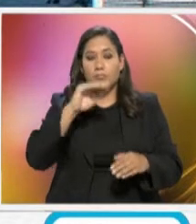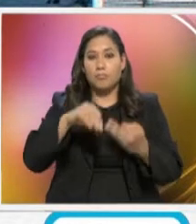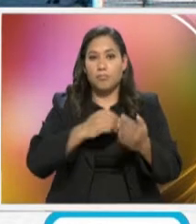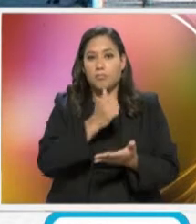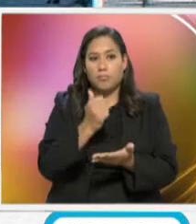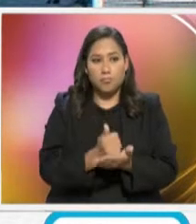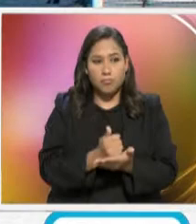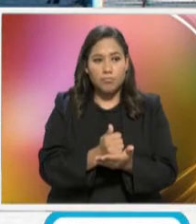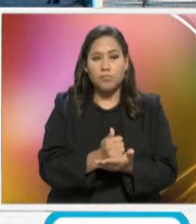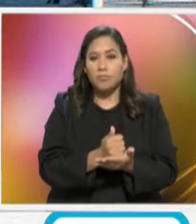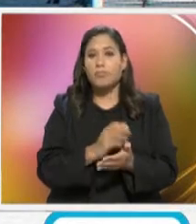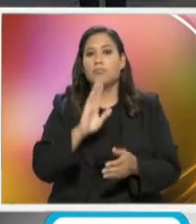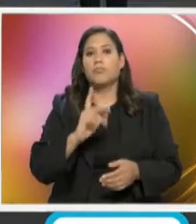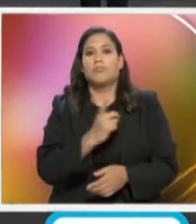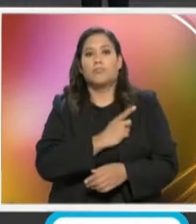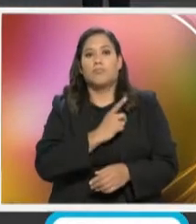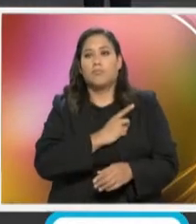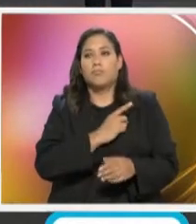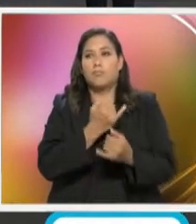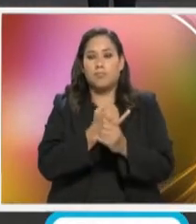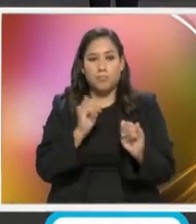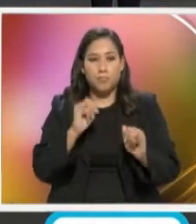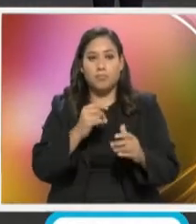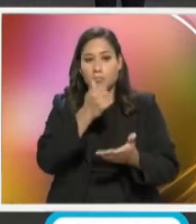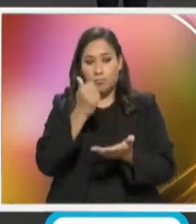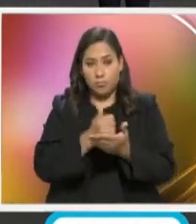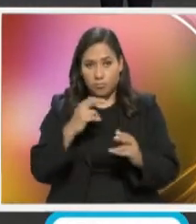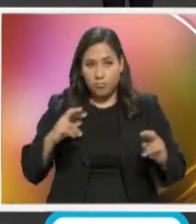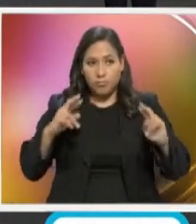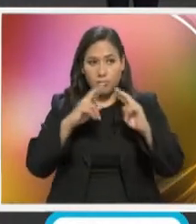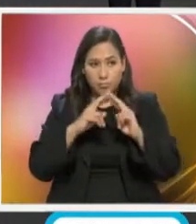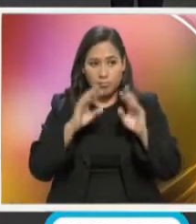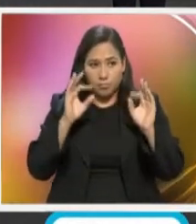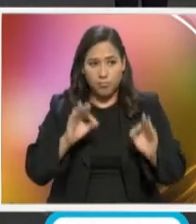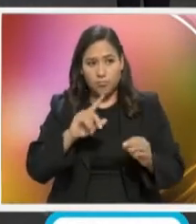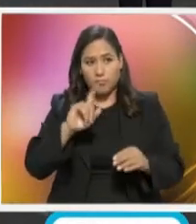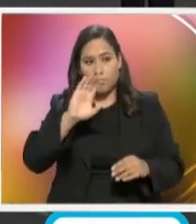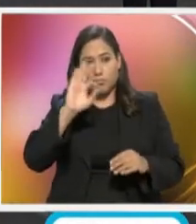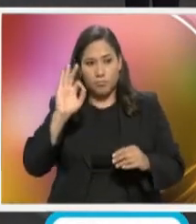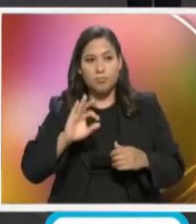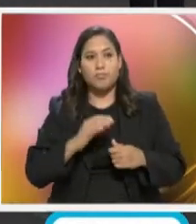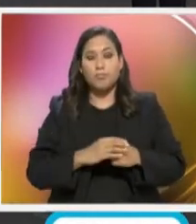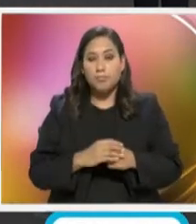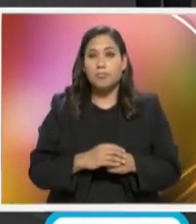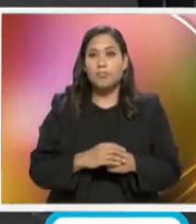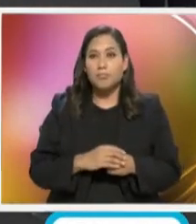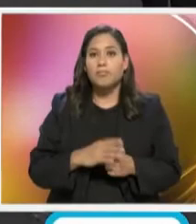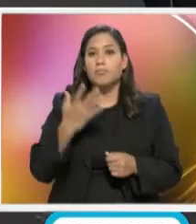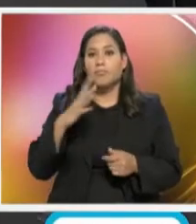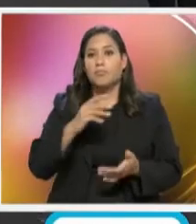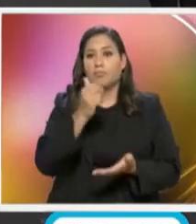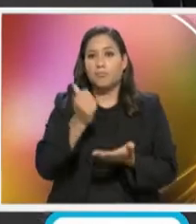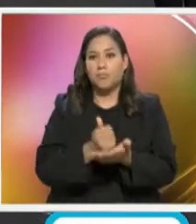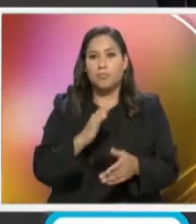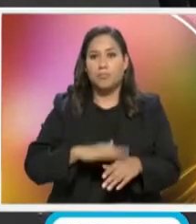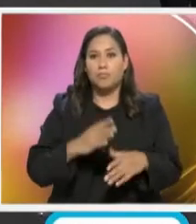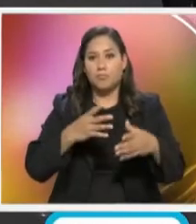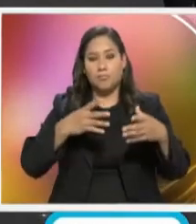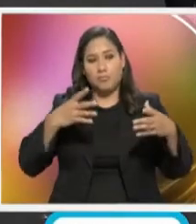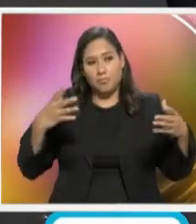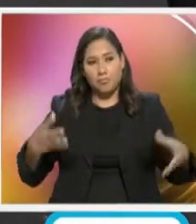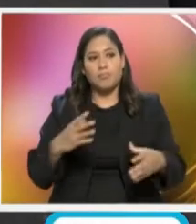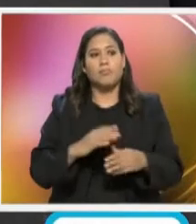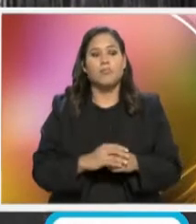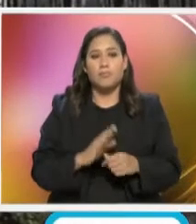ciudad funcionan de manera independiente. Una ciudad religiosa en sí misma, ¿no? Ya una Esas son las dedicada. 10 ciudades